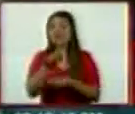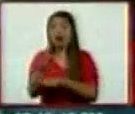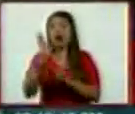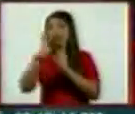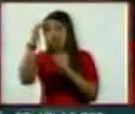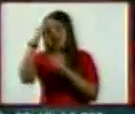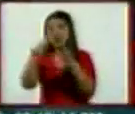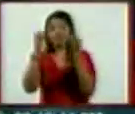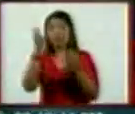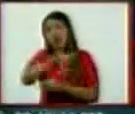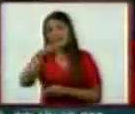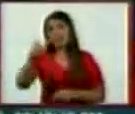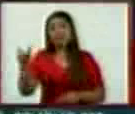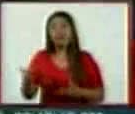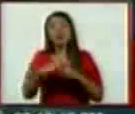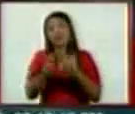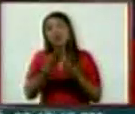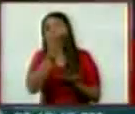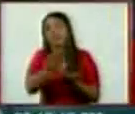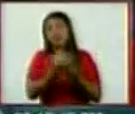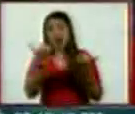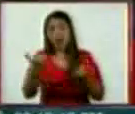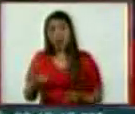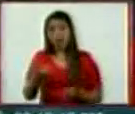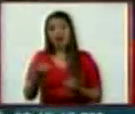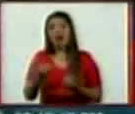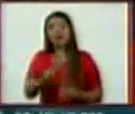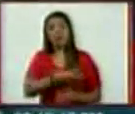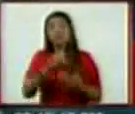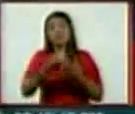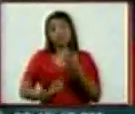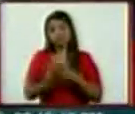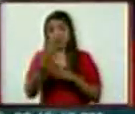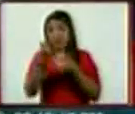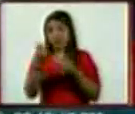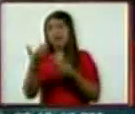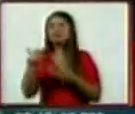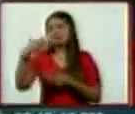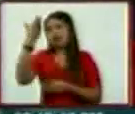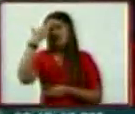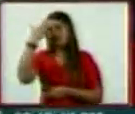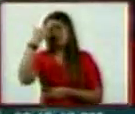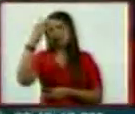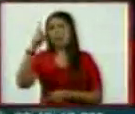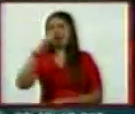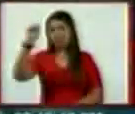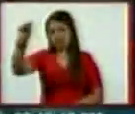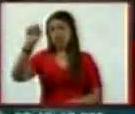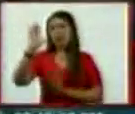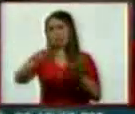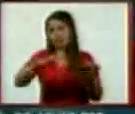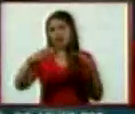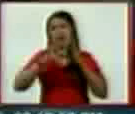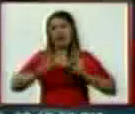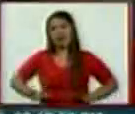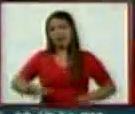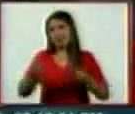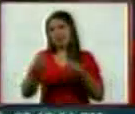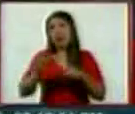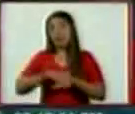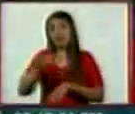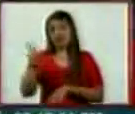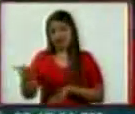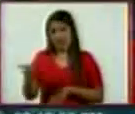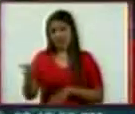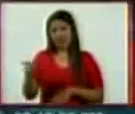a la ciudadanía. Entonces ya se va a proponer la creación de un fondo, que sabemos que nuestro presidente va a apoyar a los transportistas, bueno, siendo pues él